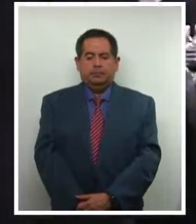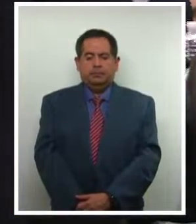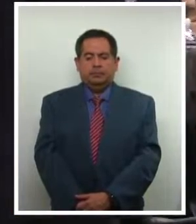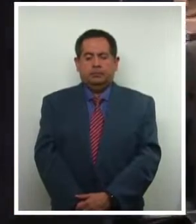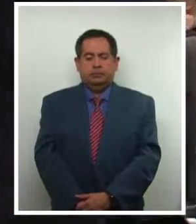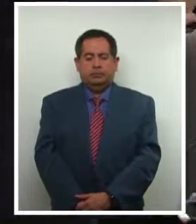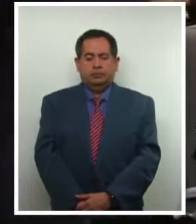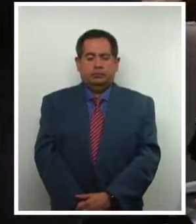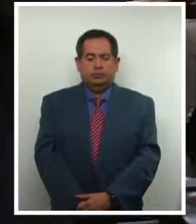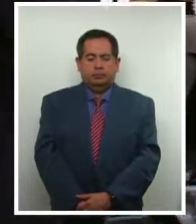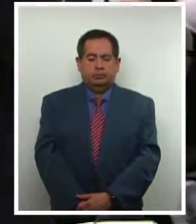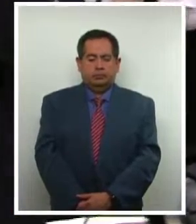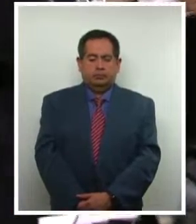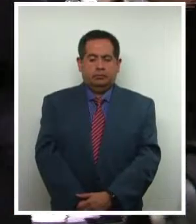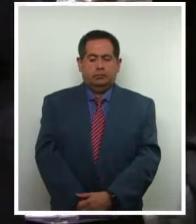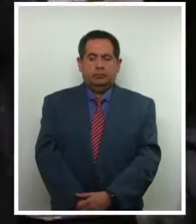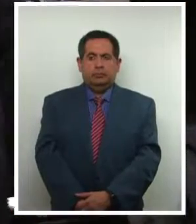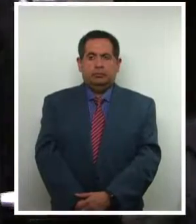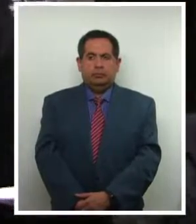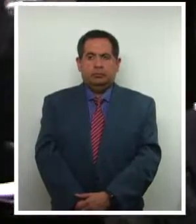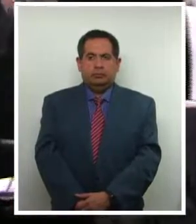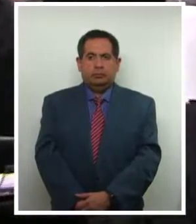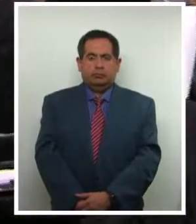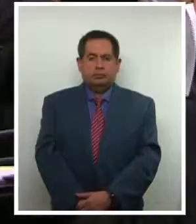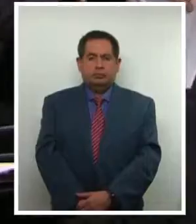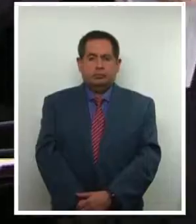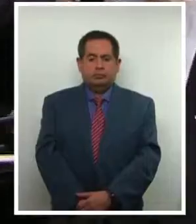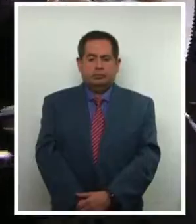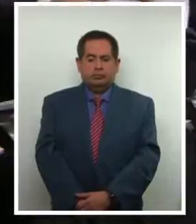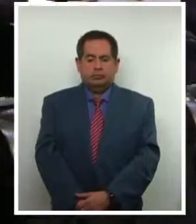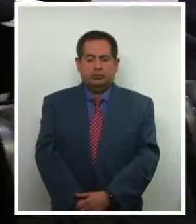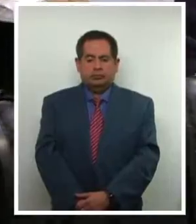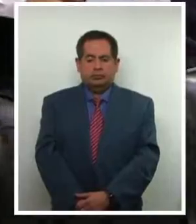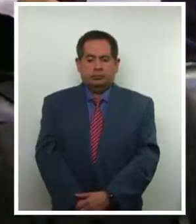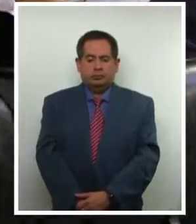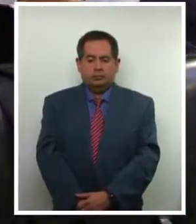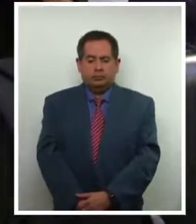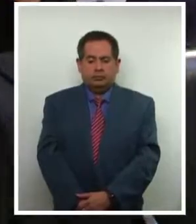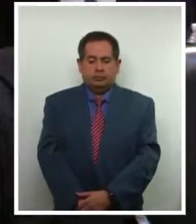O sea, aquí el cambio es el mes. Sí. Aquí es suprimir. Sí.